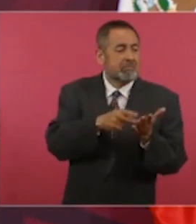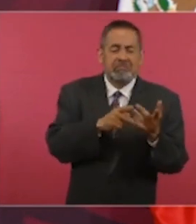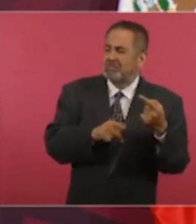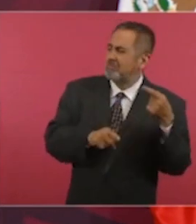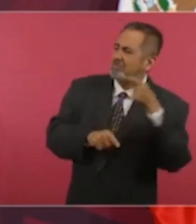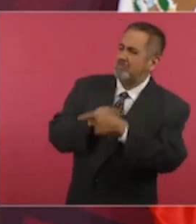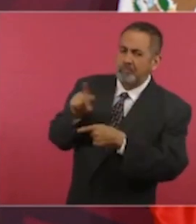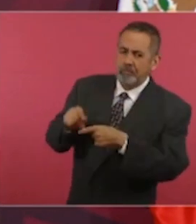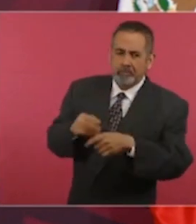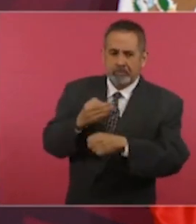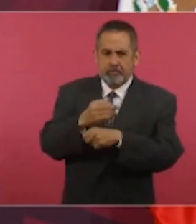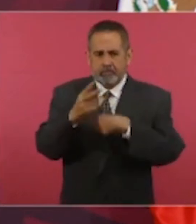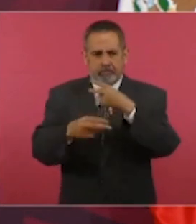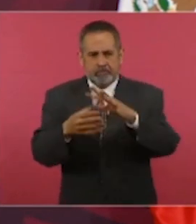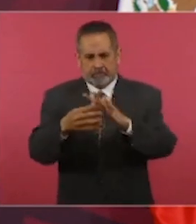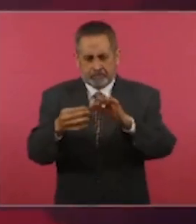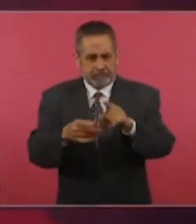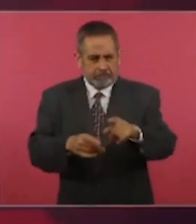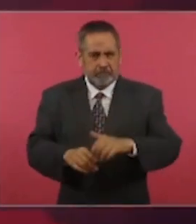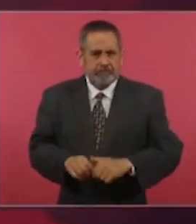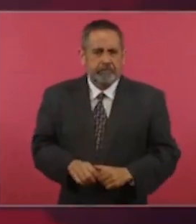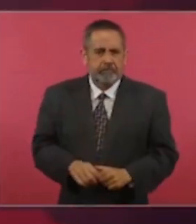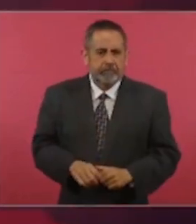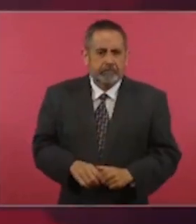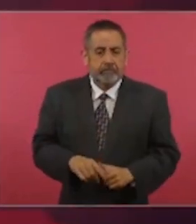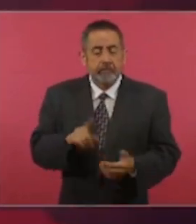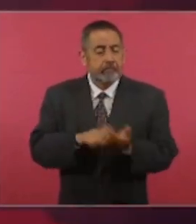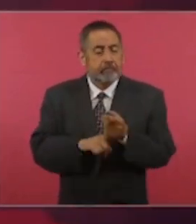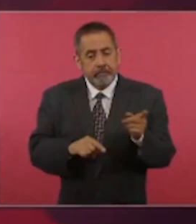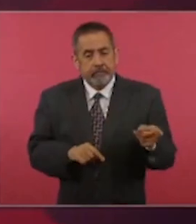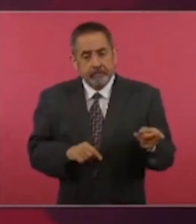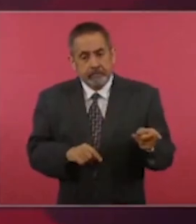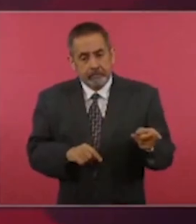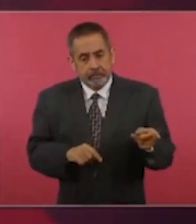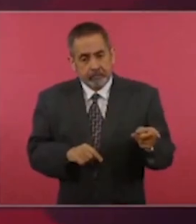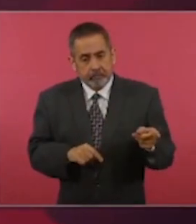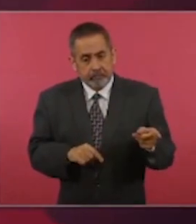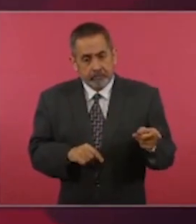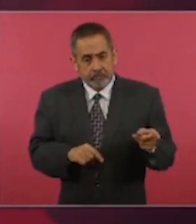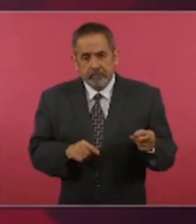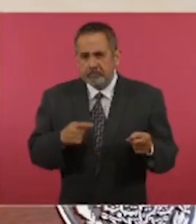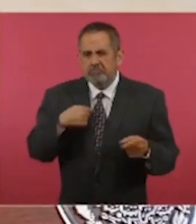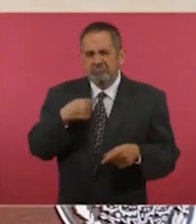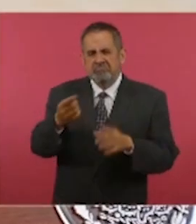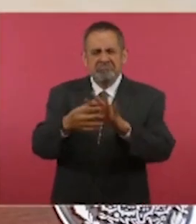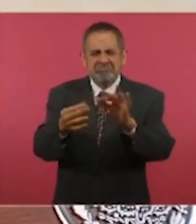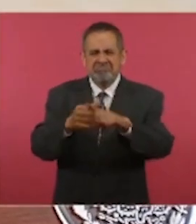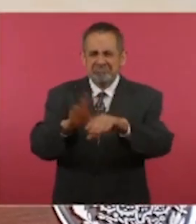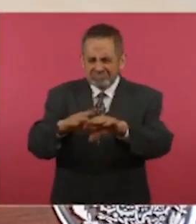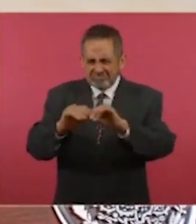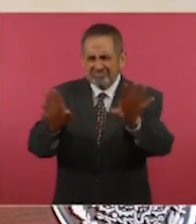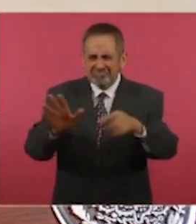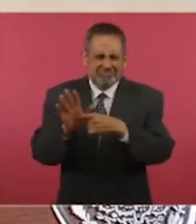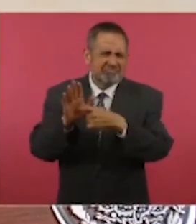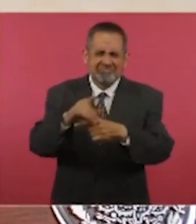que no voy ahora a mencionar, pero que se puede aclarar, ¿no?